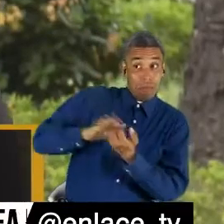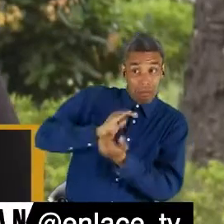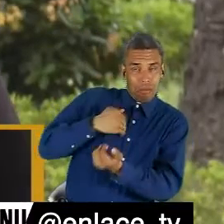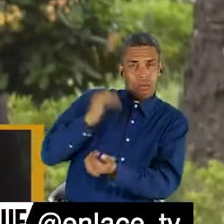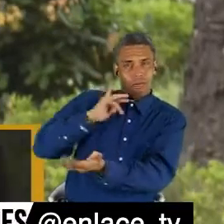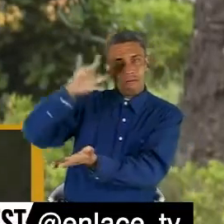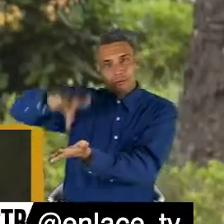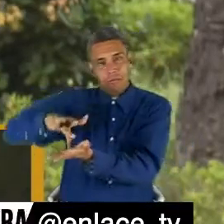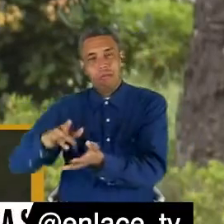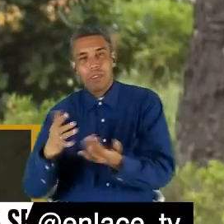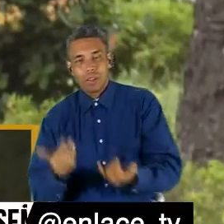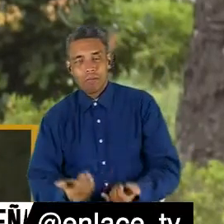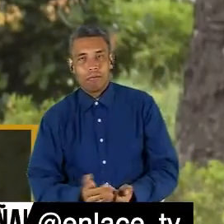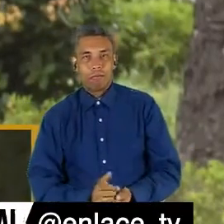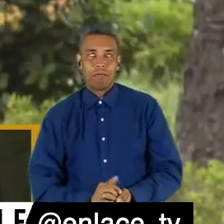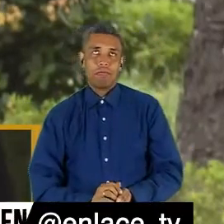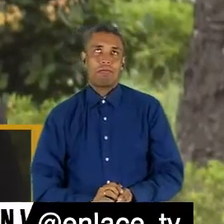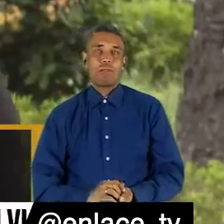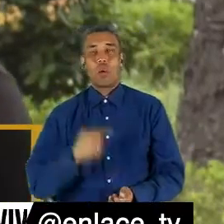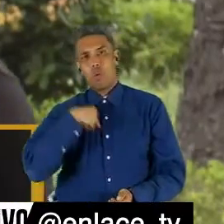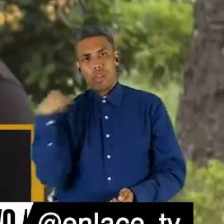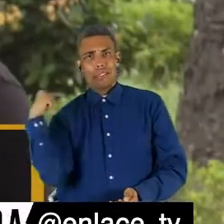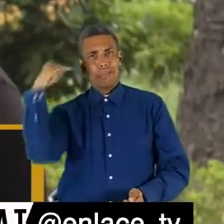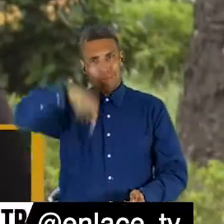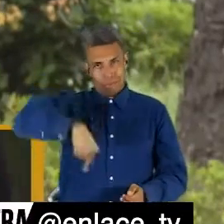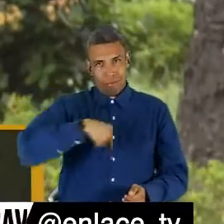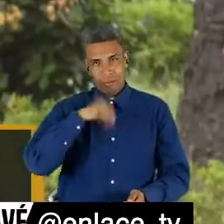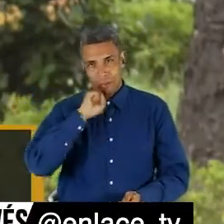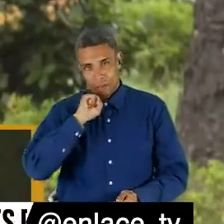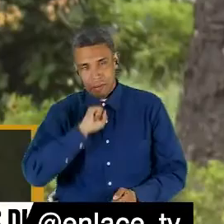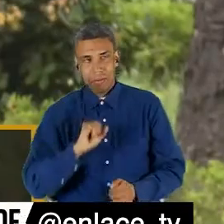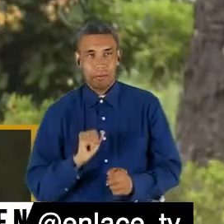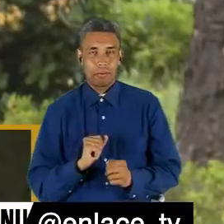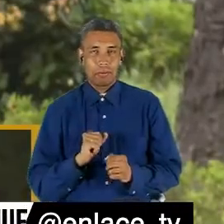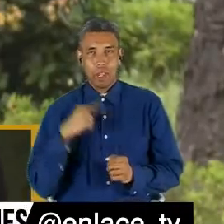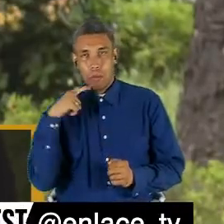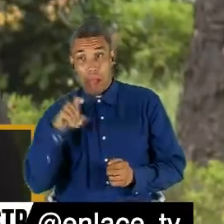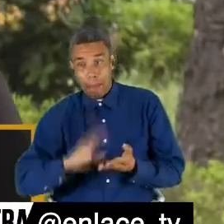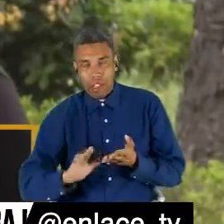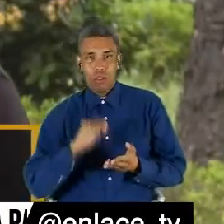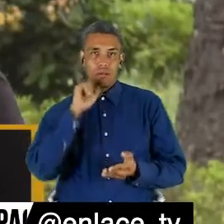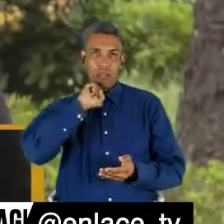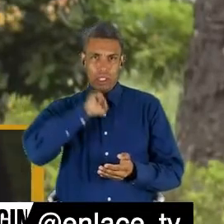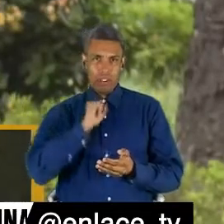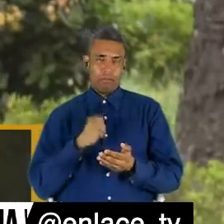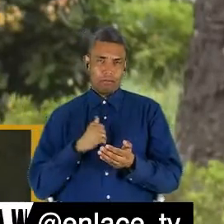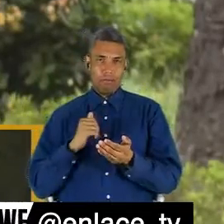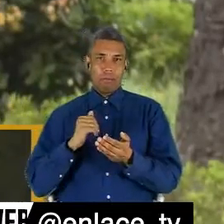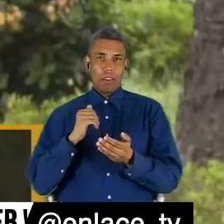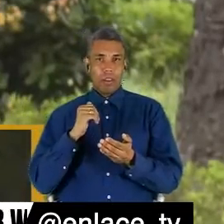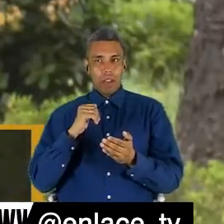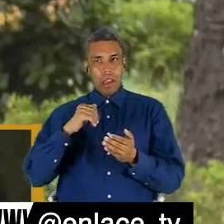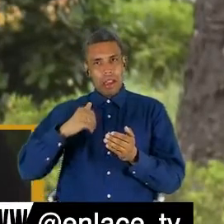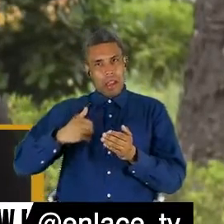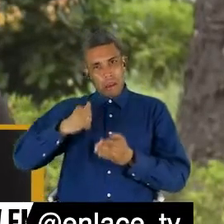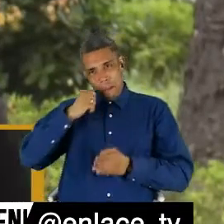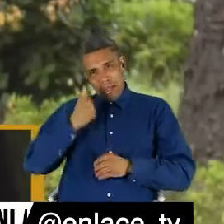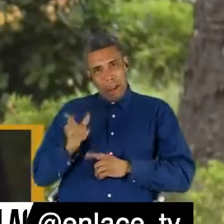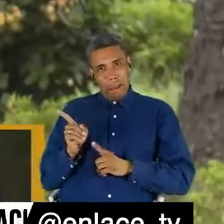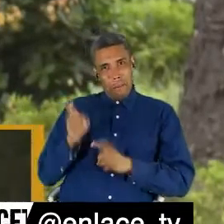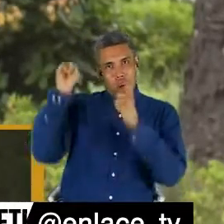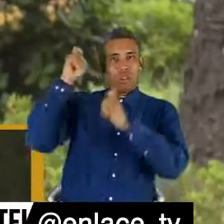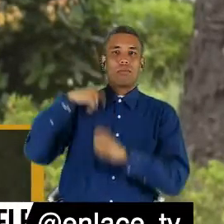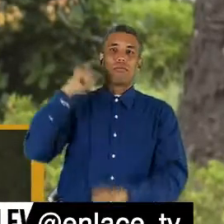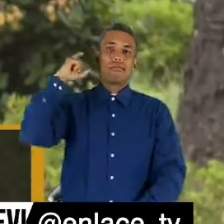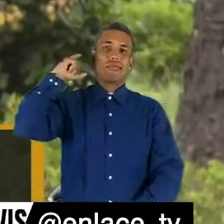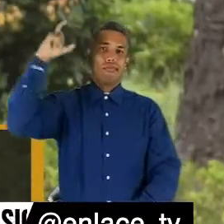Hoy estamos acá acompañándolos en Barranca Bermeja, perdón. Y vamos mañana para Cúcuta, entonces Santander es la